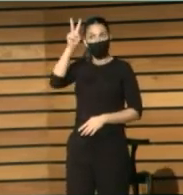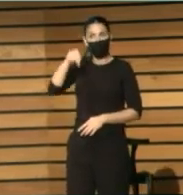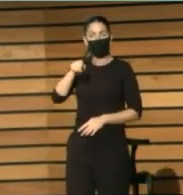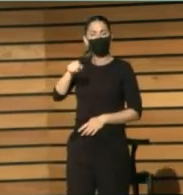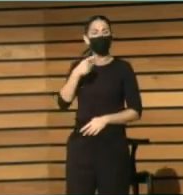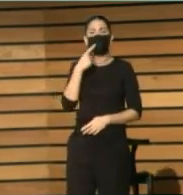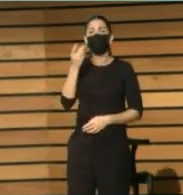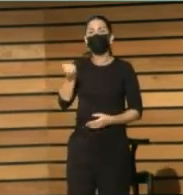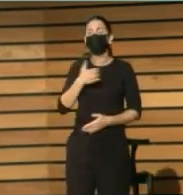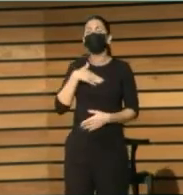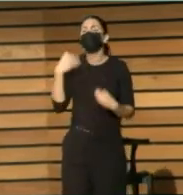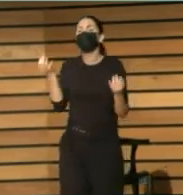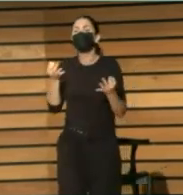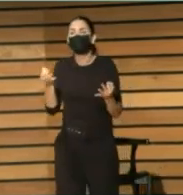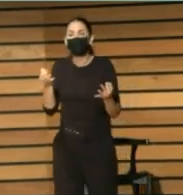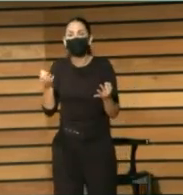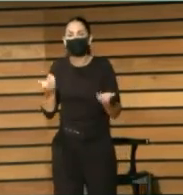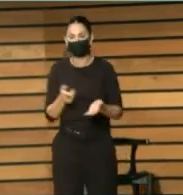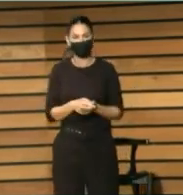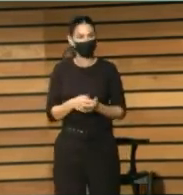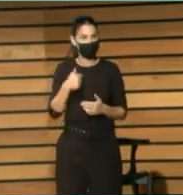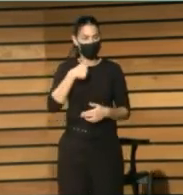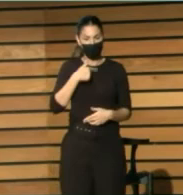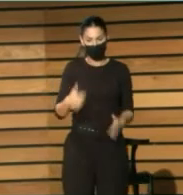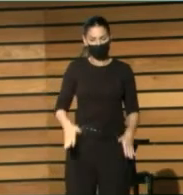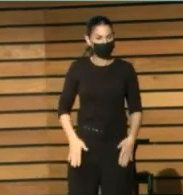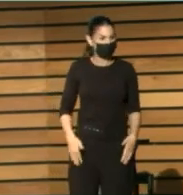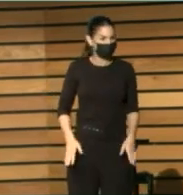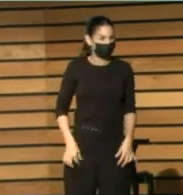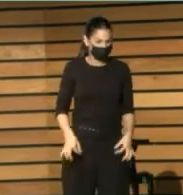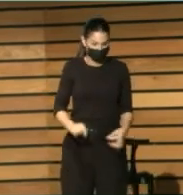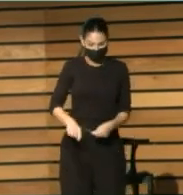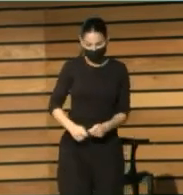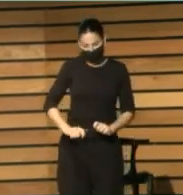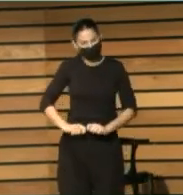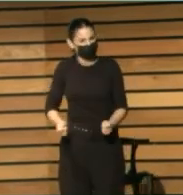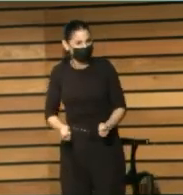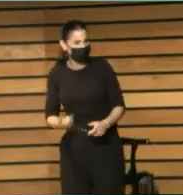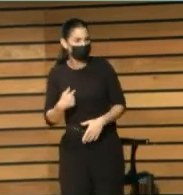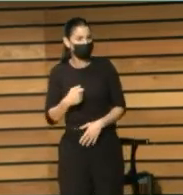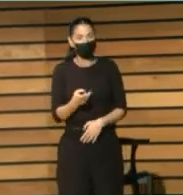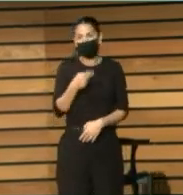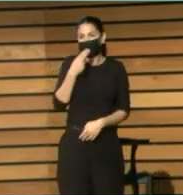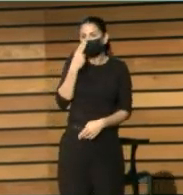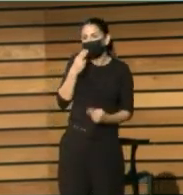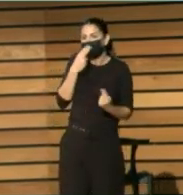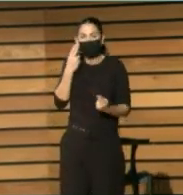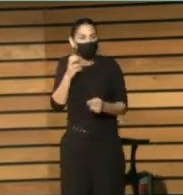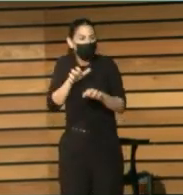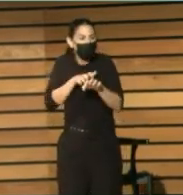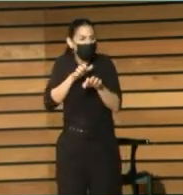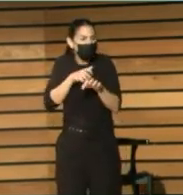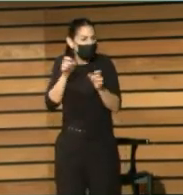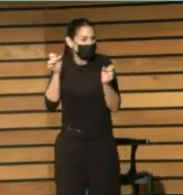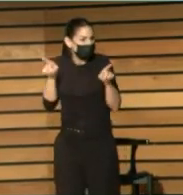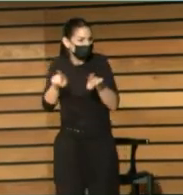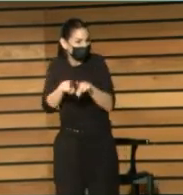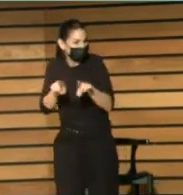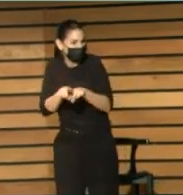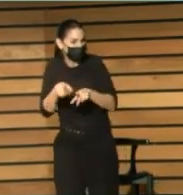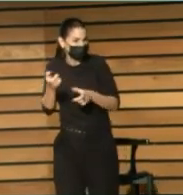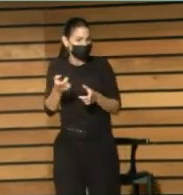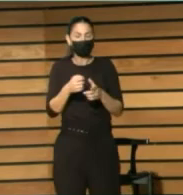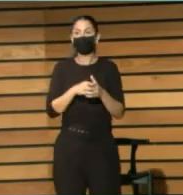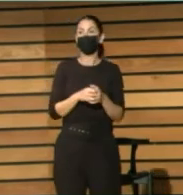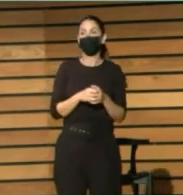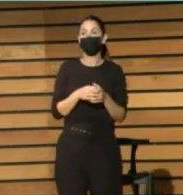muchacho de pantalones descosidos, curioso como un gatito, buscando entre libros que tocaba como si dieran luz. Y